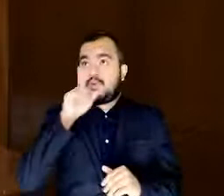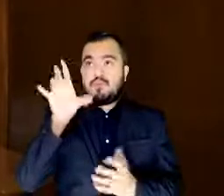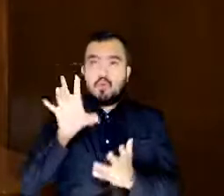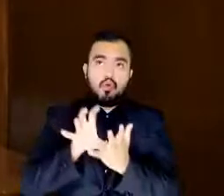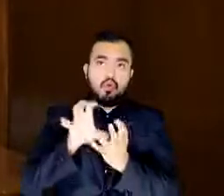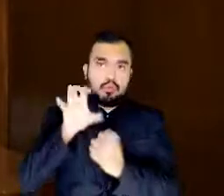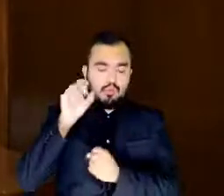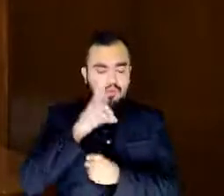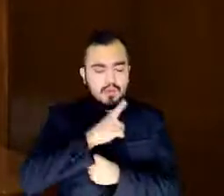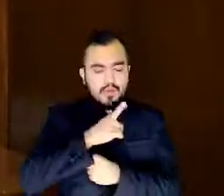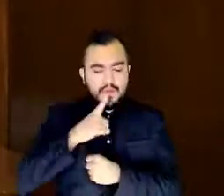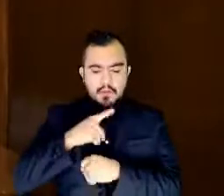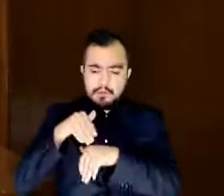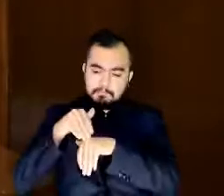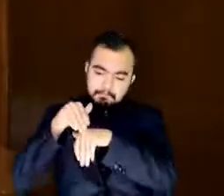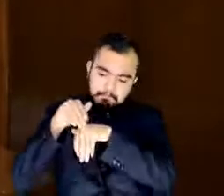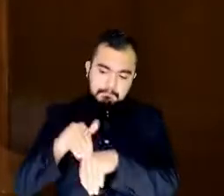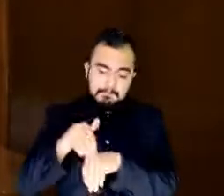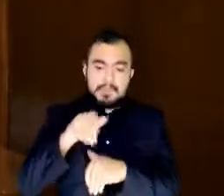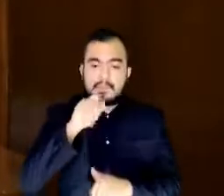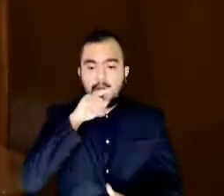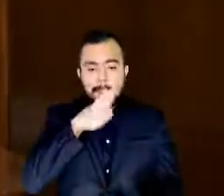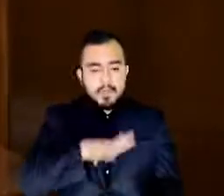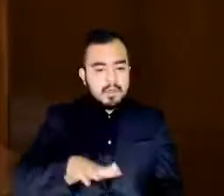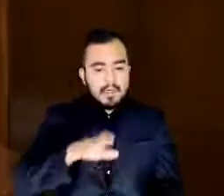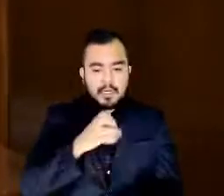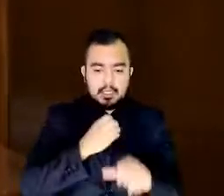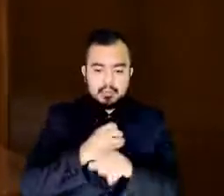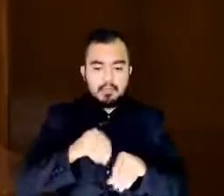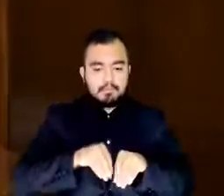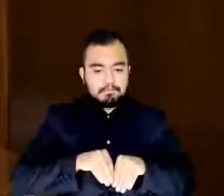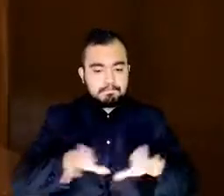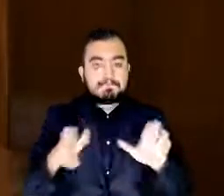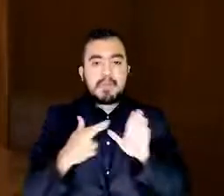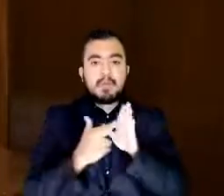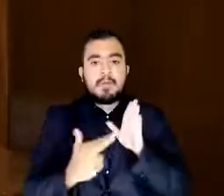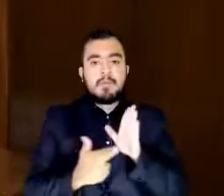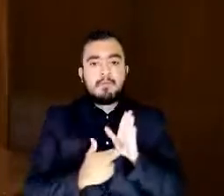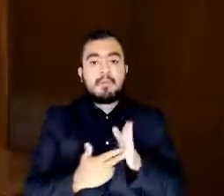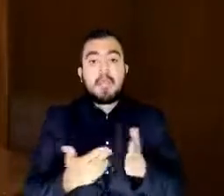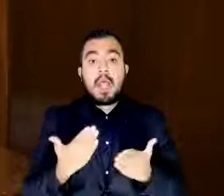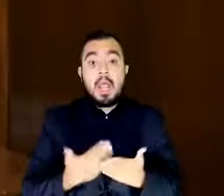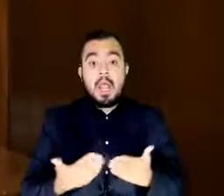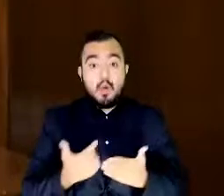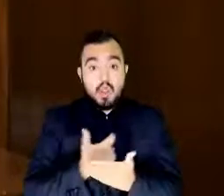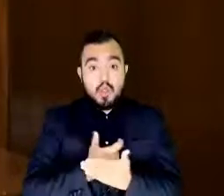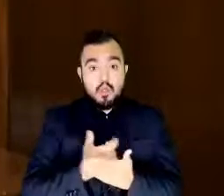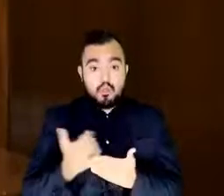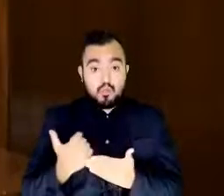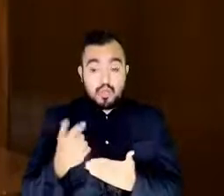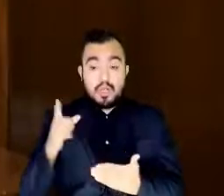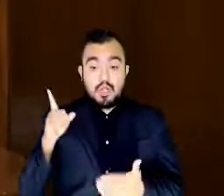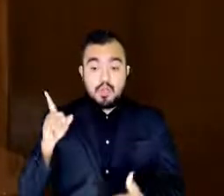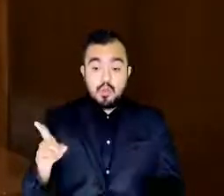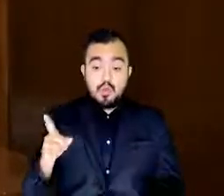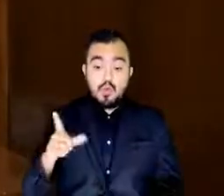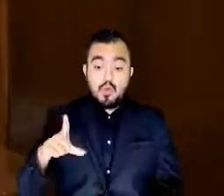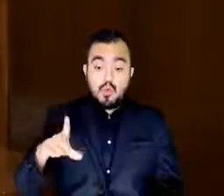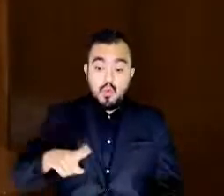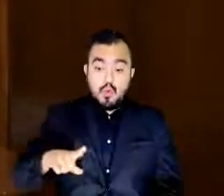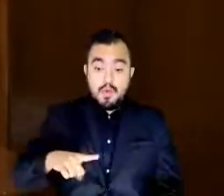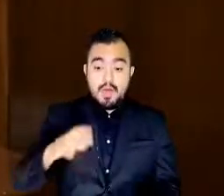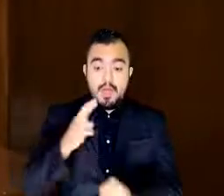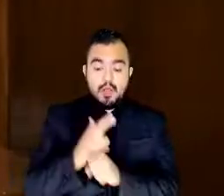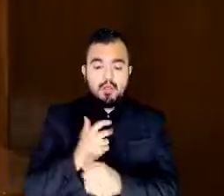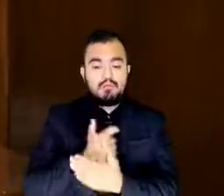emitir la normativa respectiva en la entidad. En la actualidad, el sueldo del titular del Poder Ejecutivo Estatal asciende